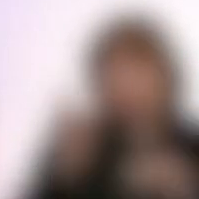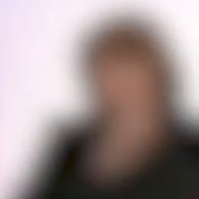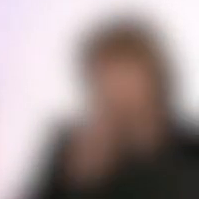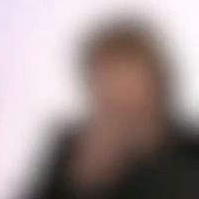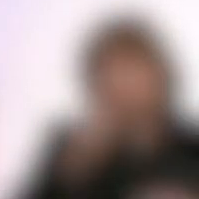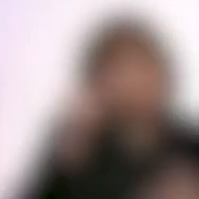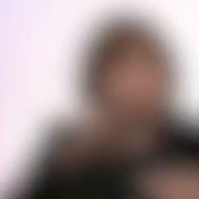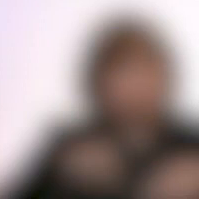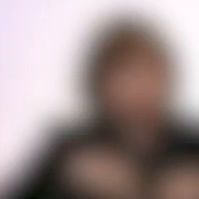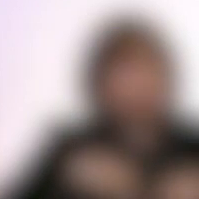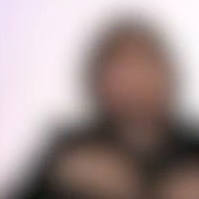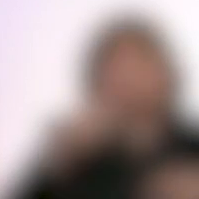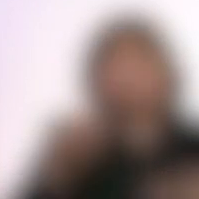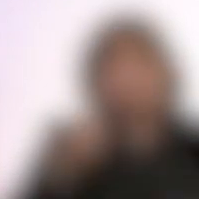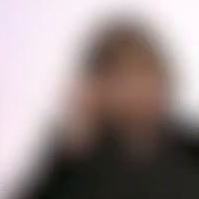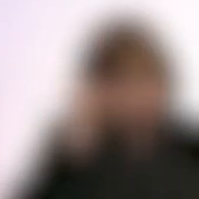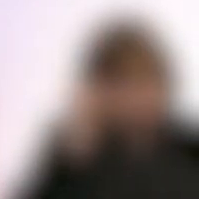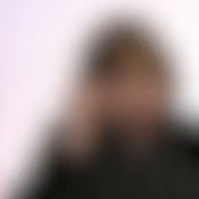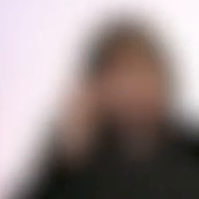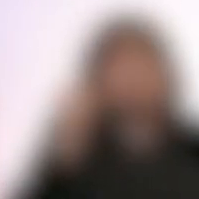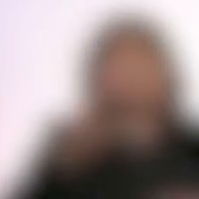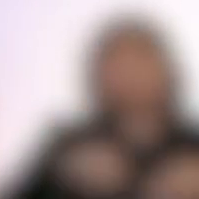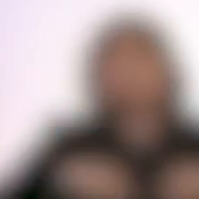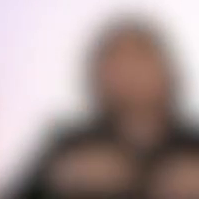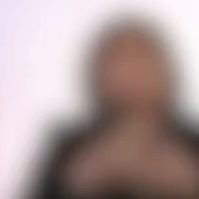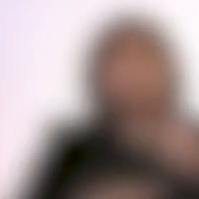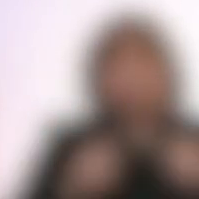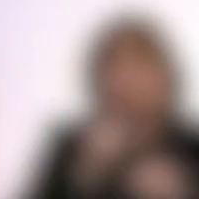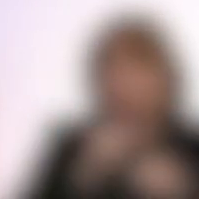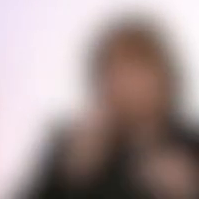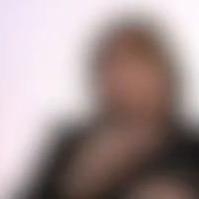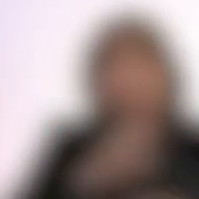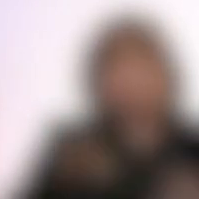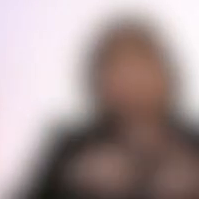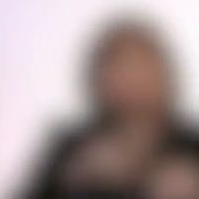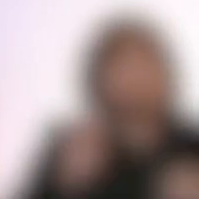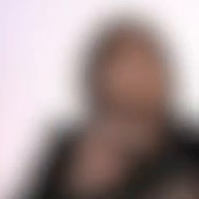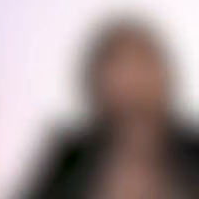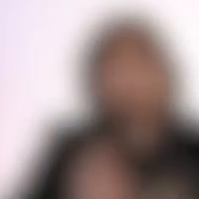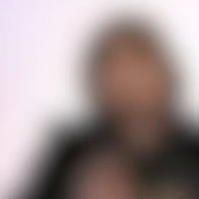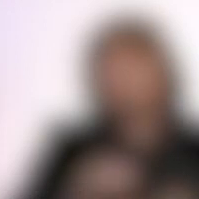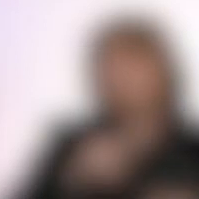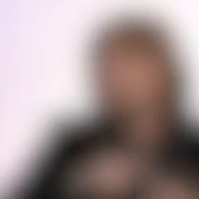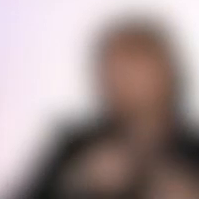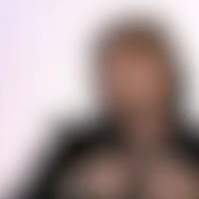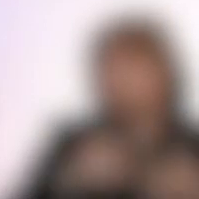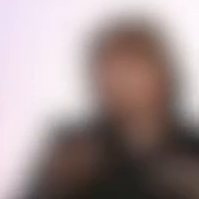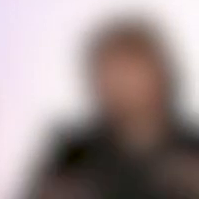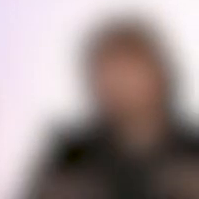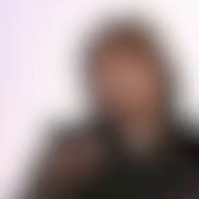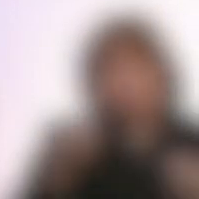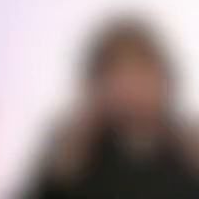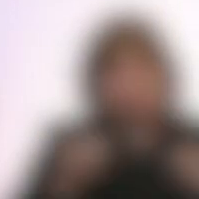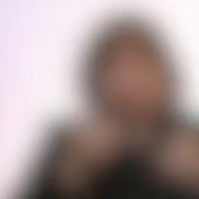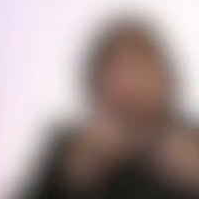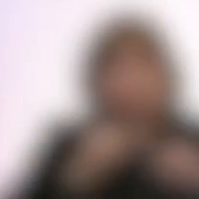atendido El Ejecutivo entenderá que la cuestión de confianza ha sido rehusada ello Es un claro